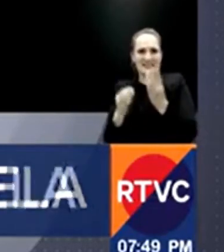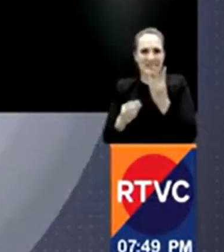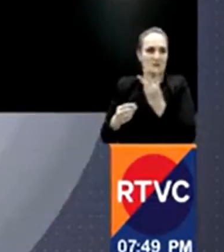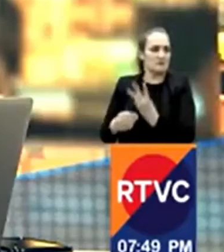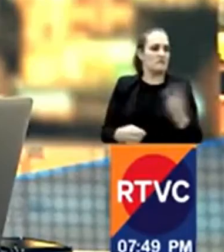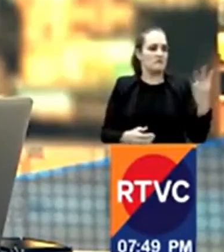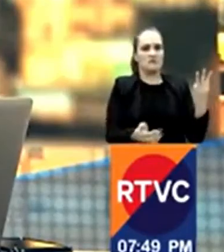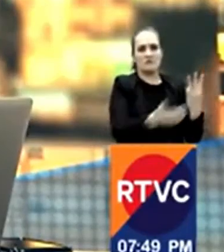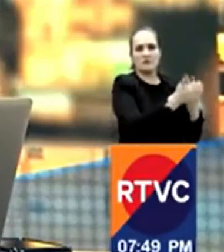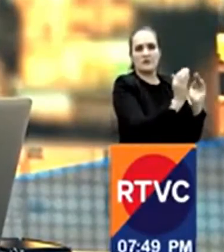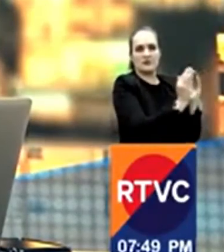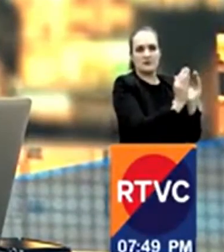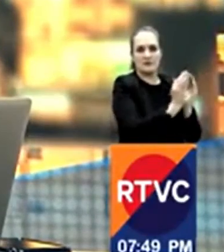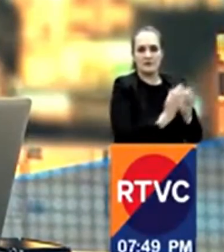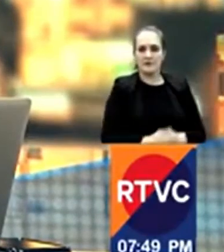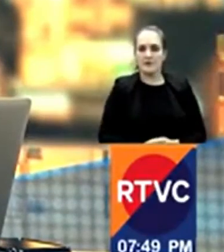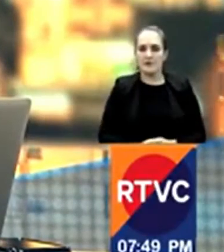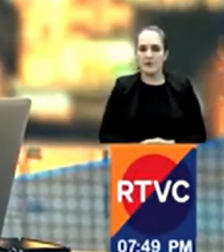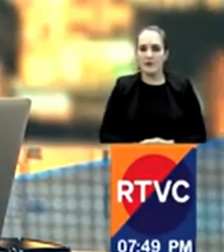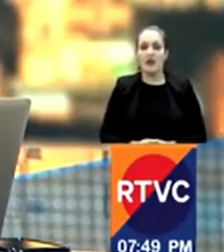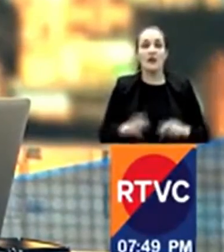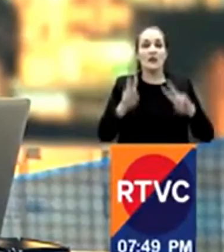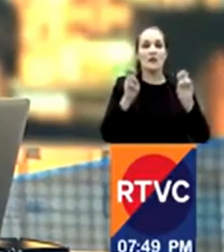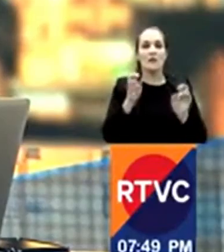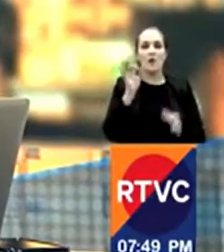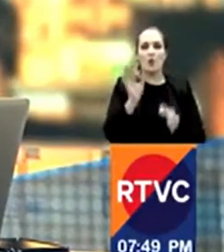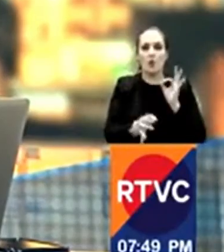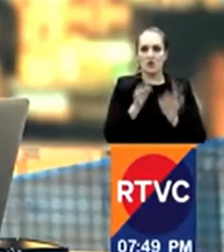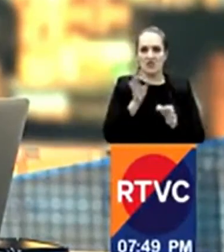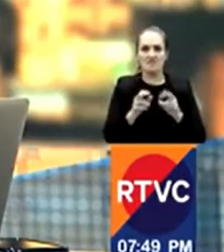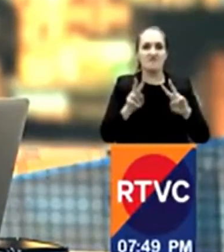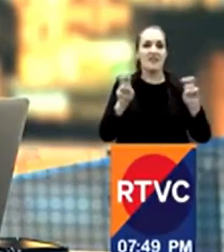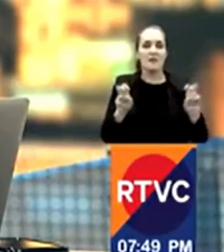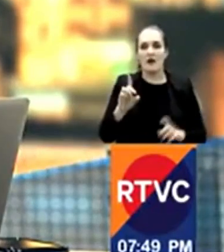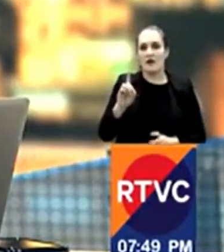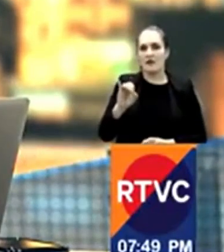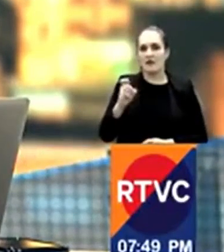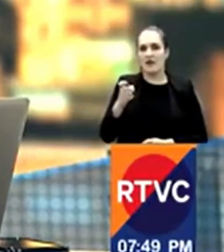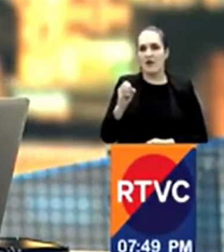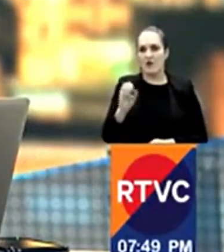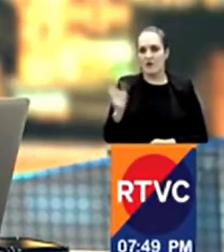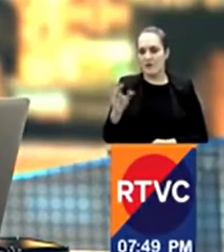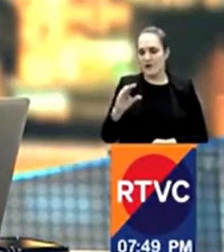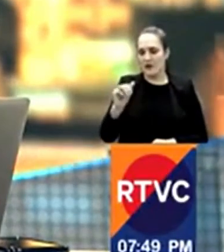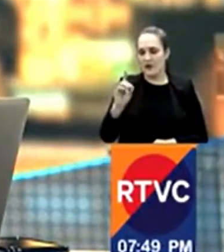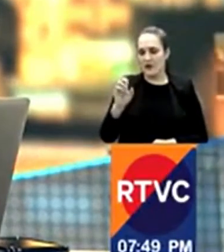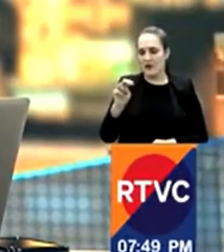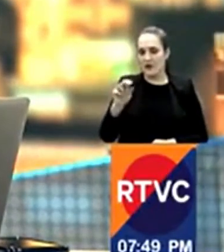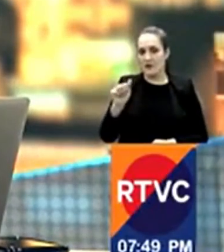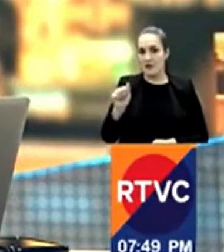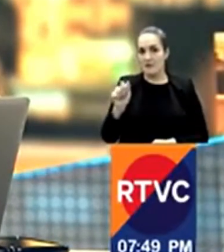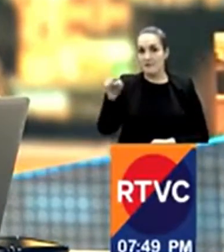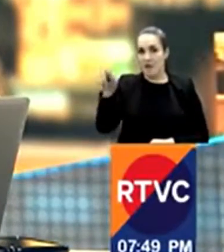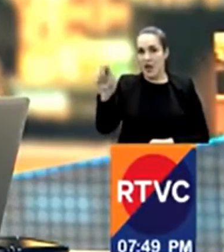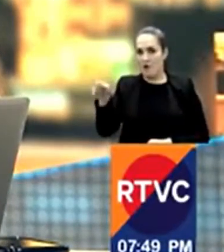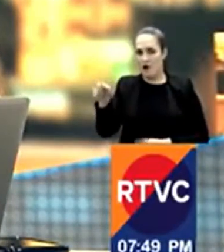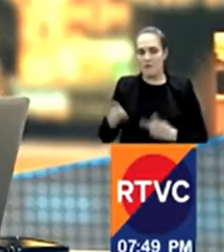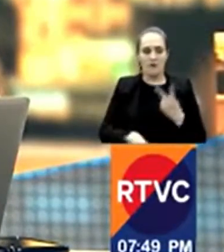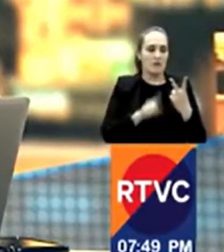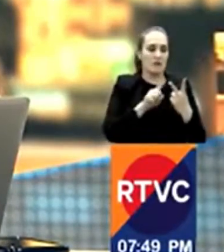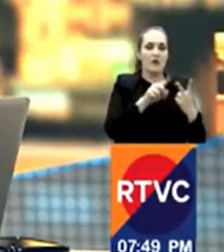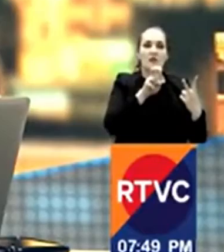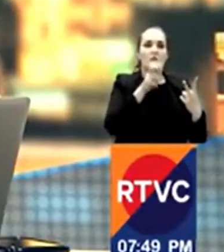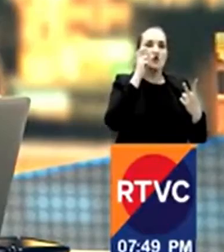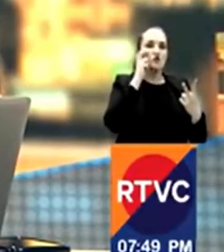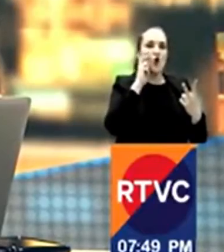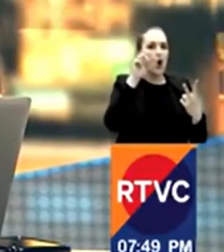ICBF. Decisiones judiciales en el caso de Diego Cadena y la imputación de un delito al actual gobernador de Chocó hacen parte